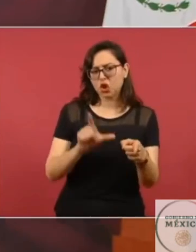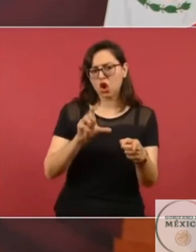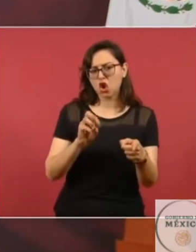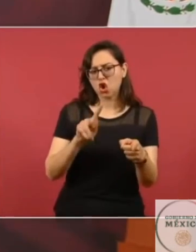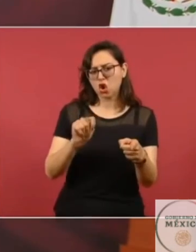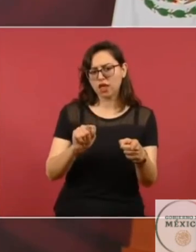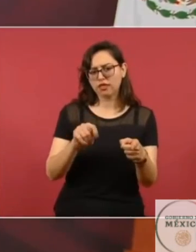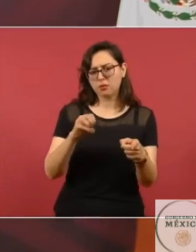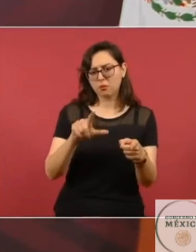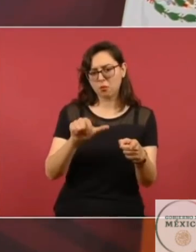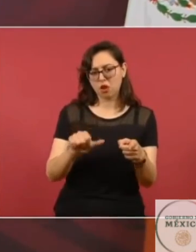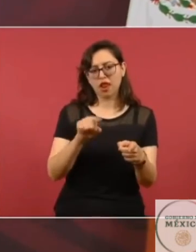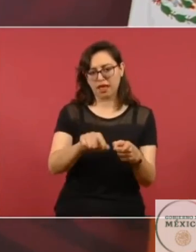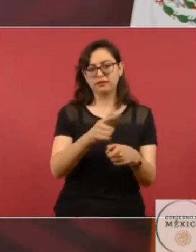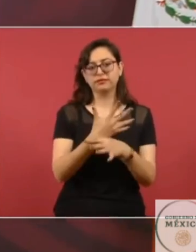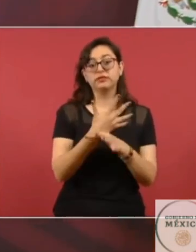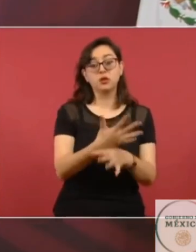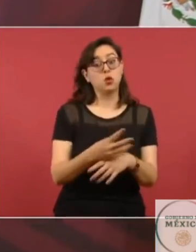También hay que comprar los dolaritos,